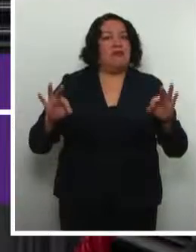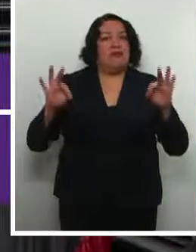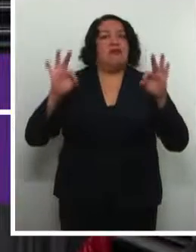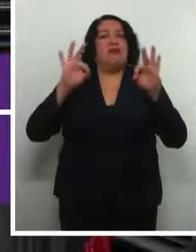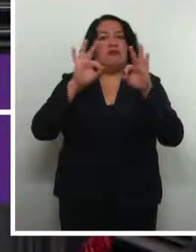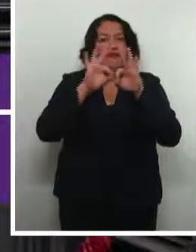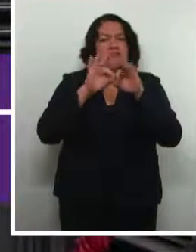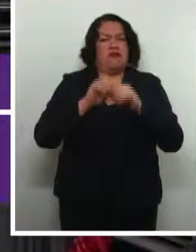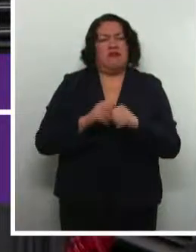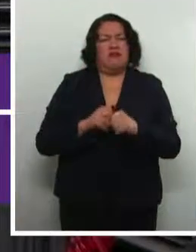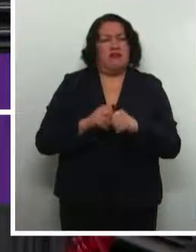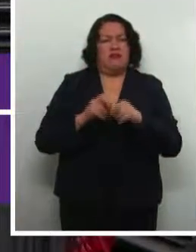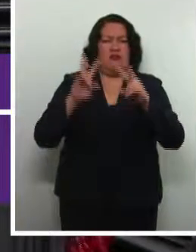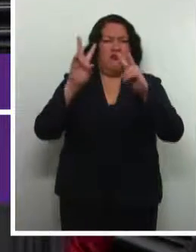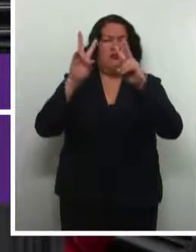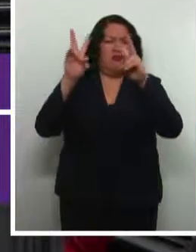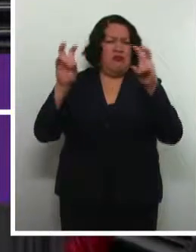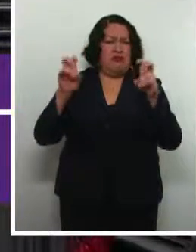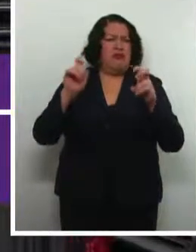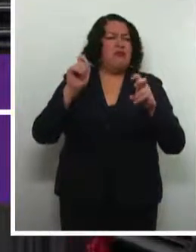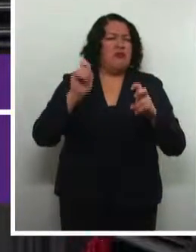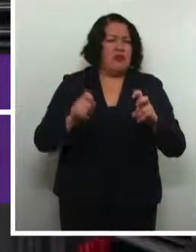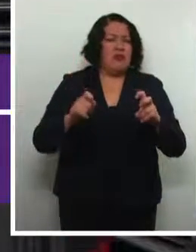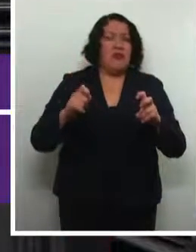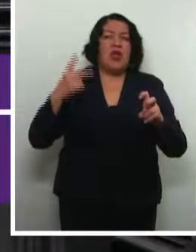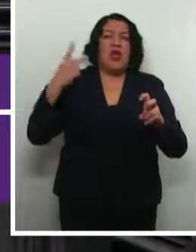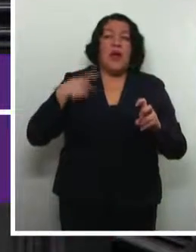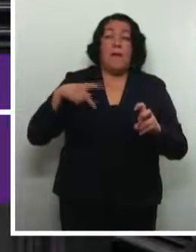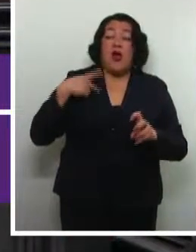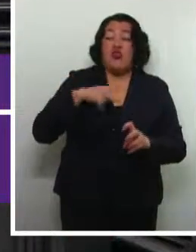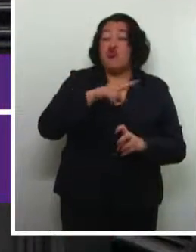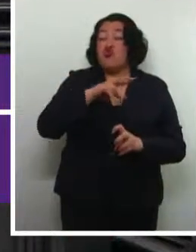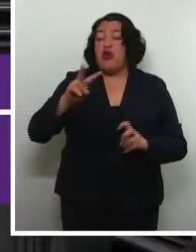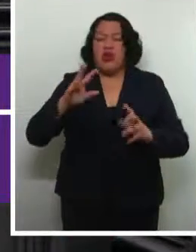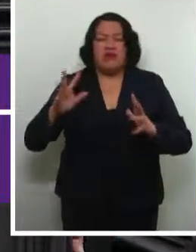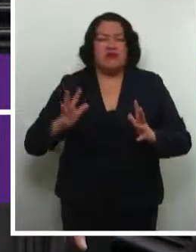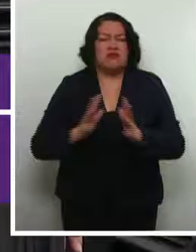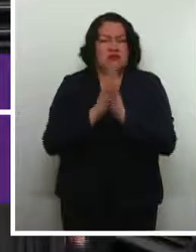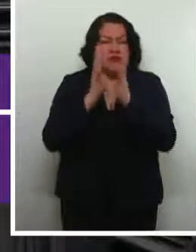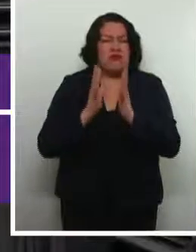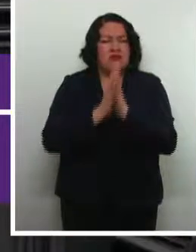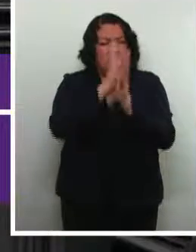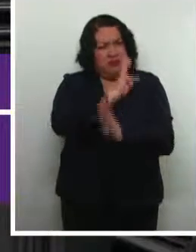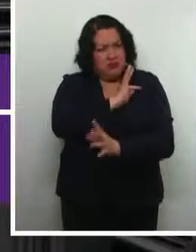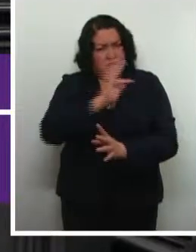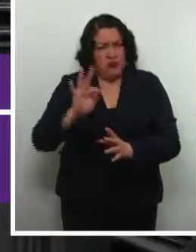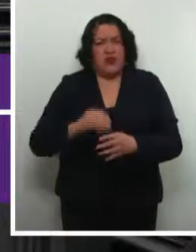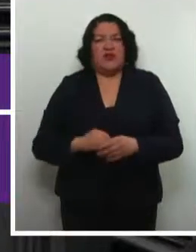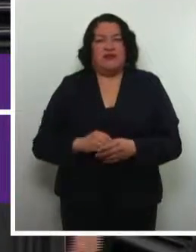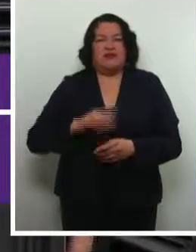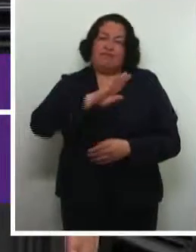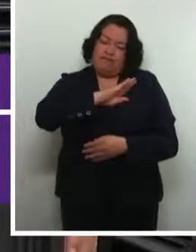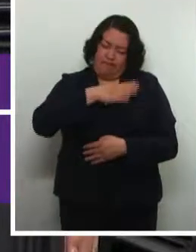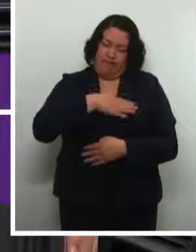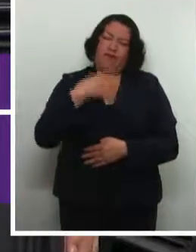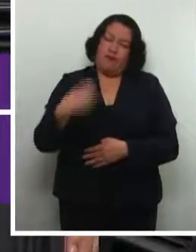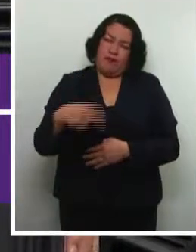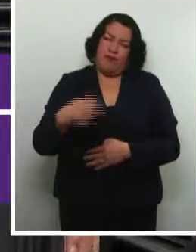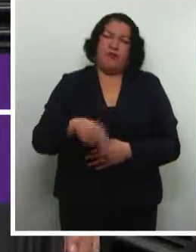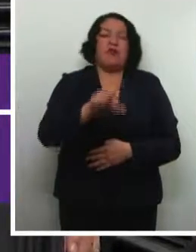que es el de la democracia participativa. Ya se ha enfatizado sobre